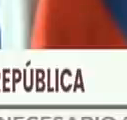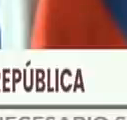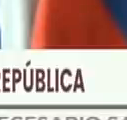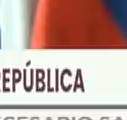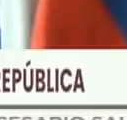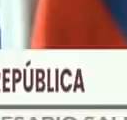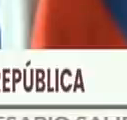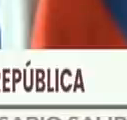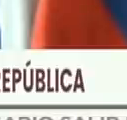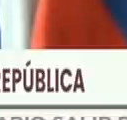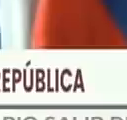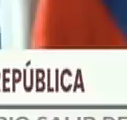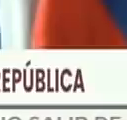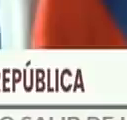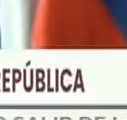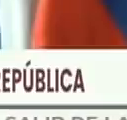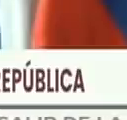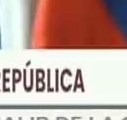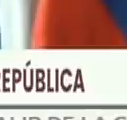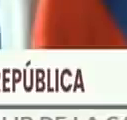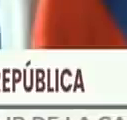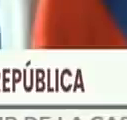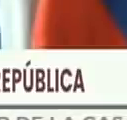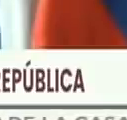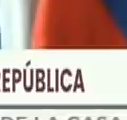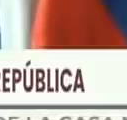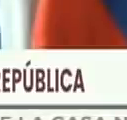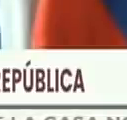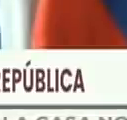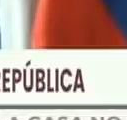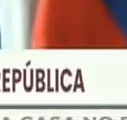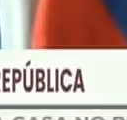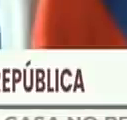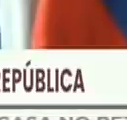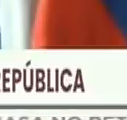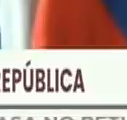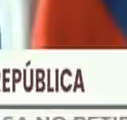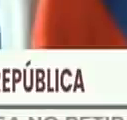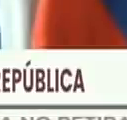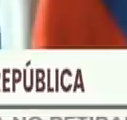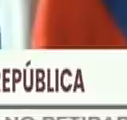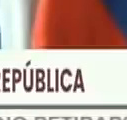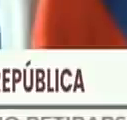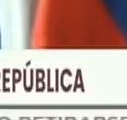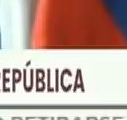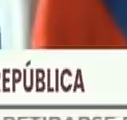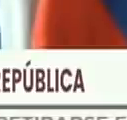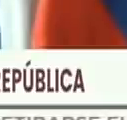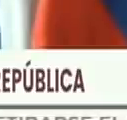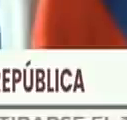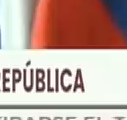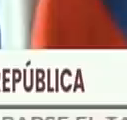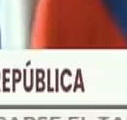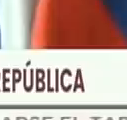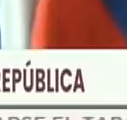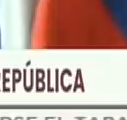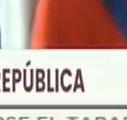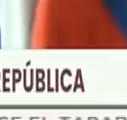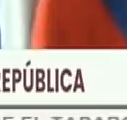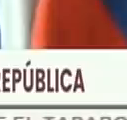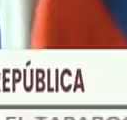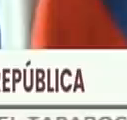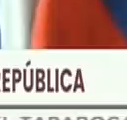lesivas, violatorias a los derechos humanos. Vemos cómo nuestros trabajadores, nuestras trabajadoras, las amas de